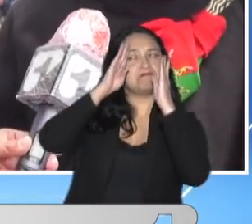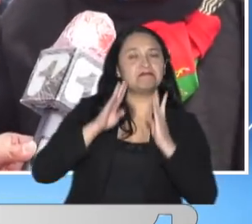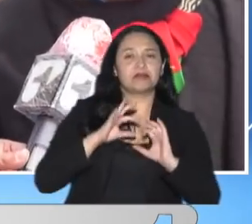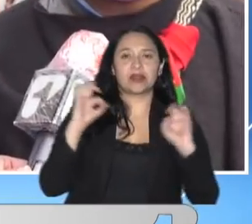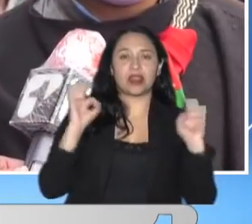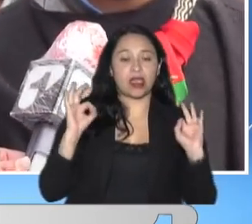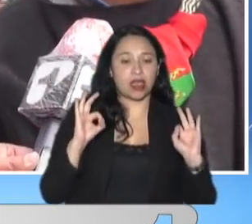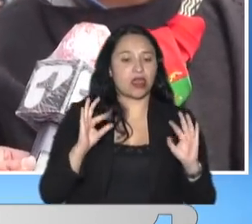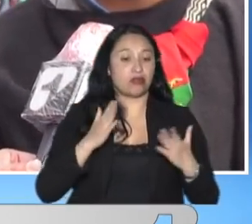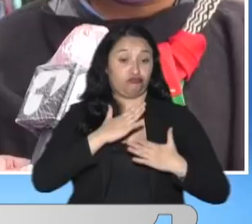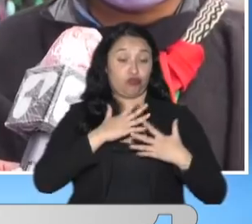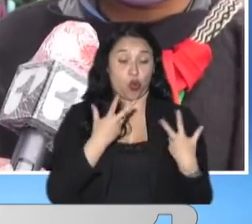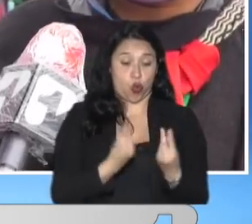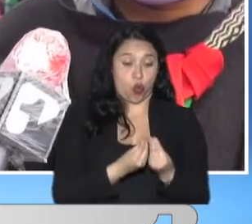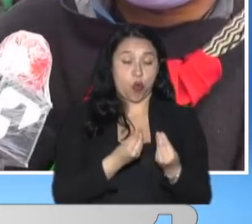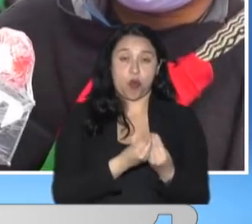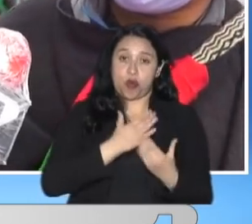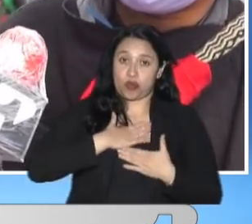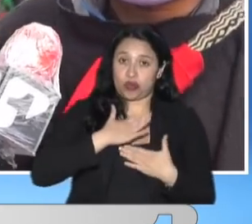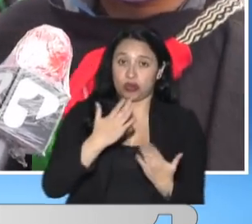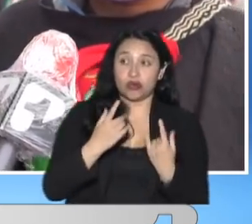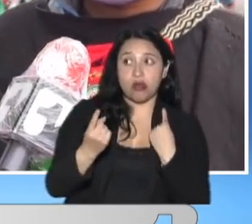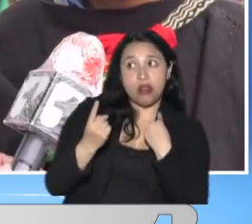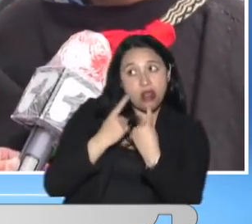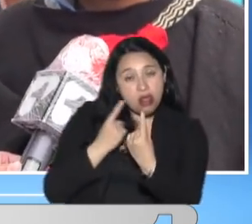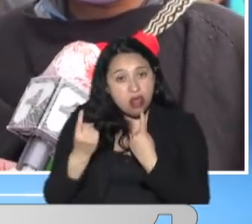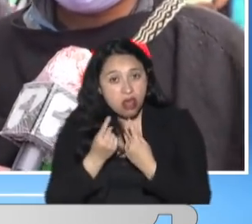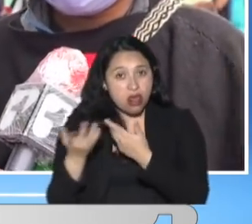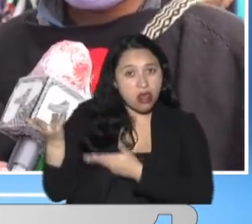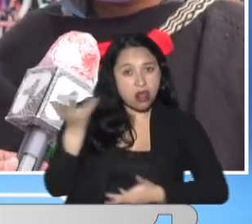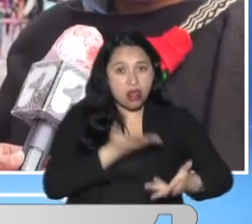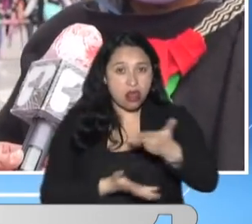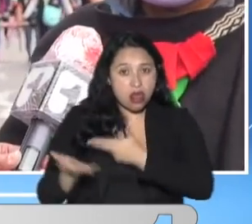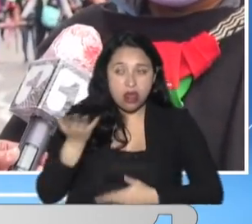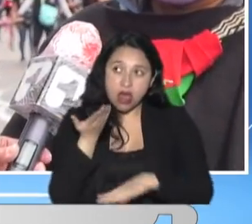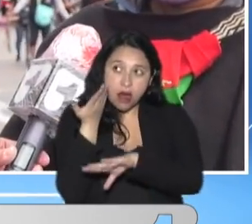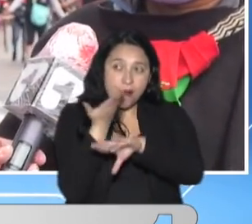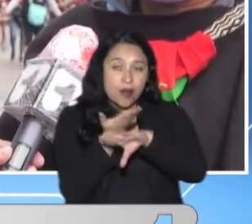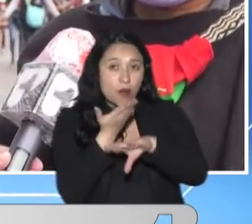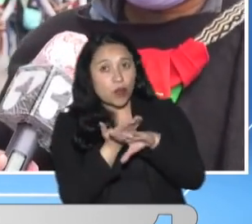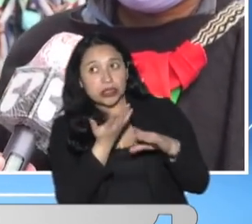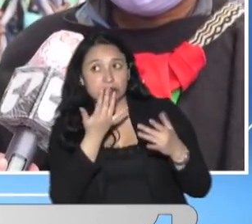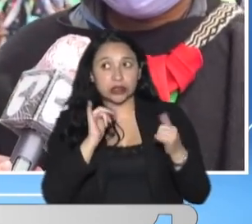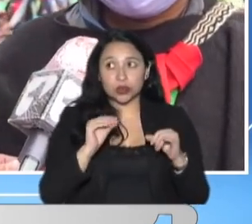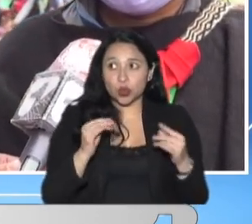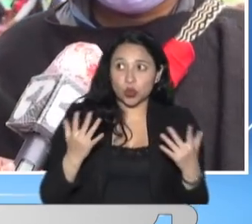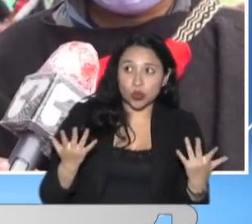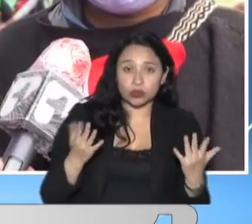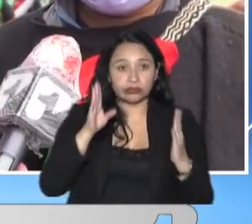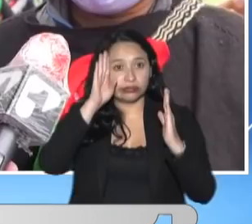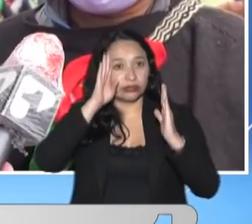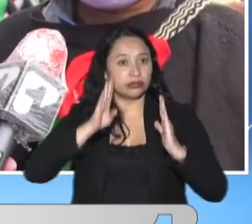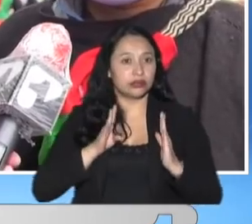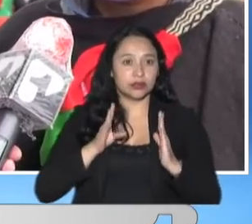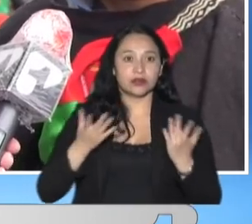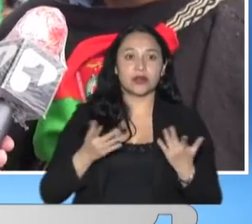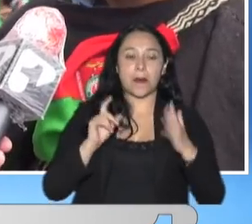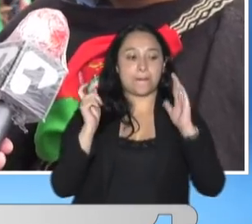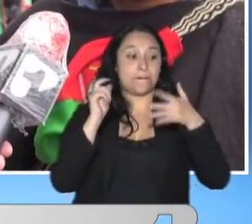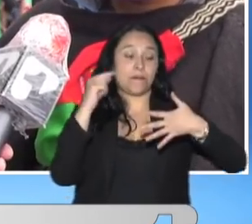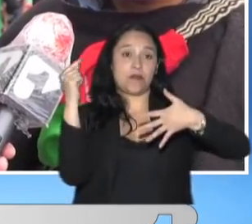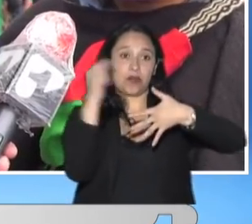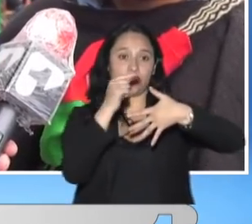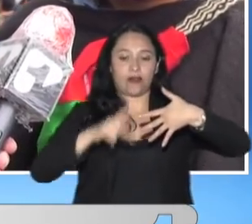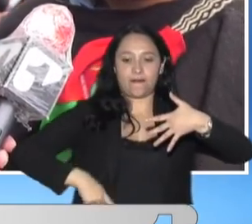estado abierta para conversar, para debatir los puntos que hemos puesto sobre la mesa y los puntos que son la vida,